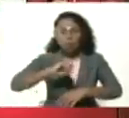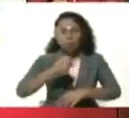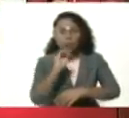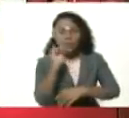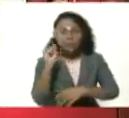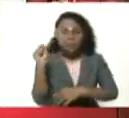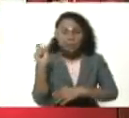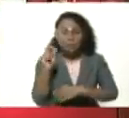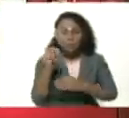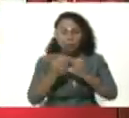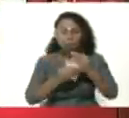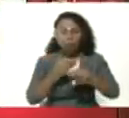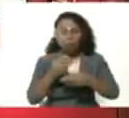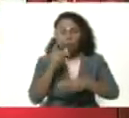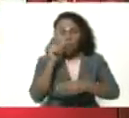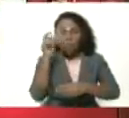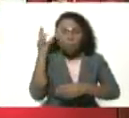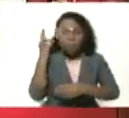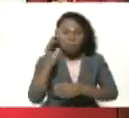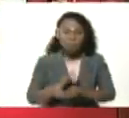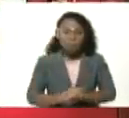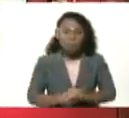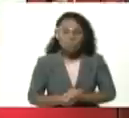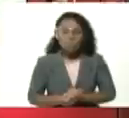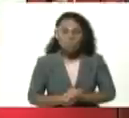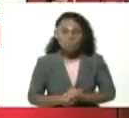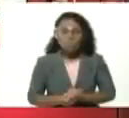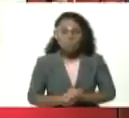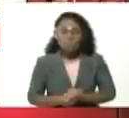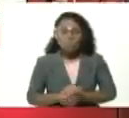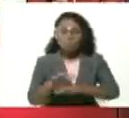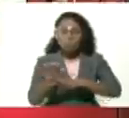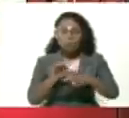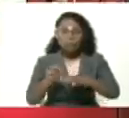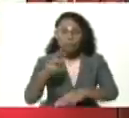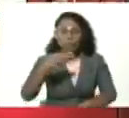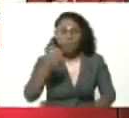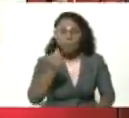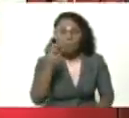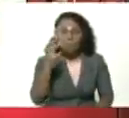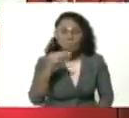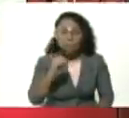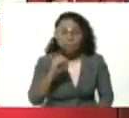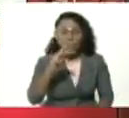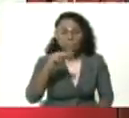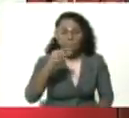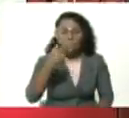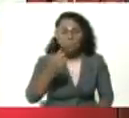Municipio La Ceiba, Darling Moreno. Municipio Pampanito, Leonel Ruiz.